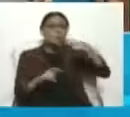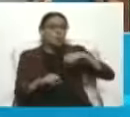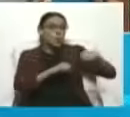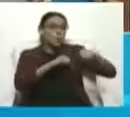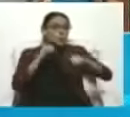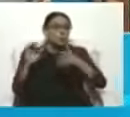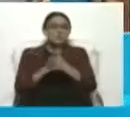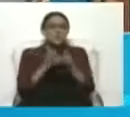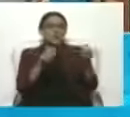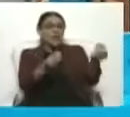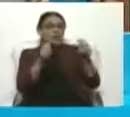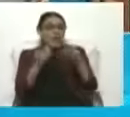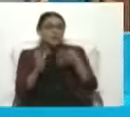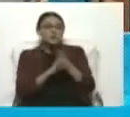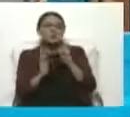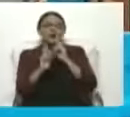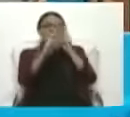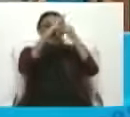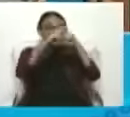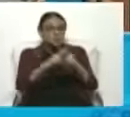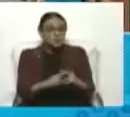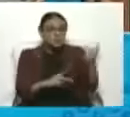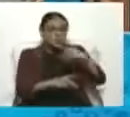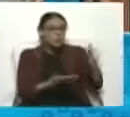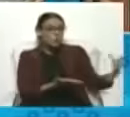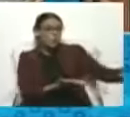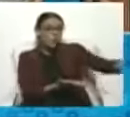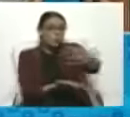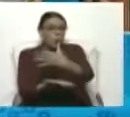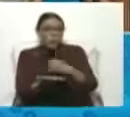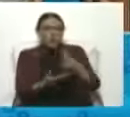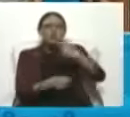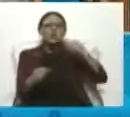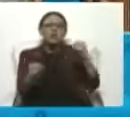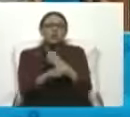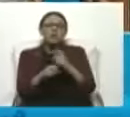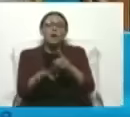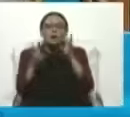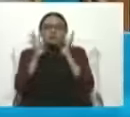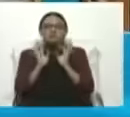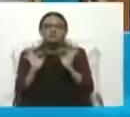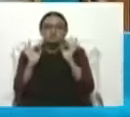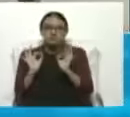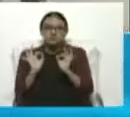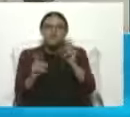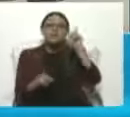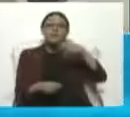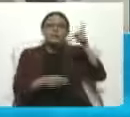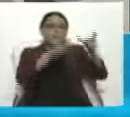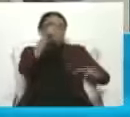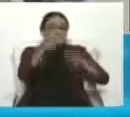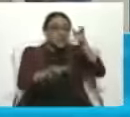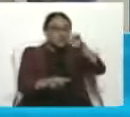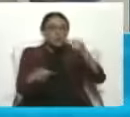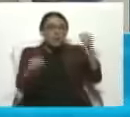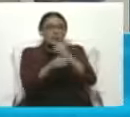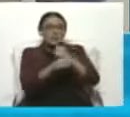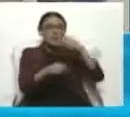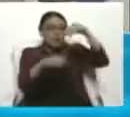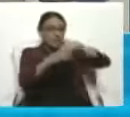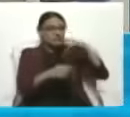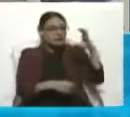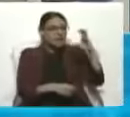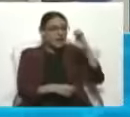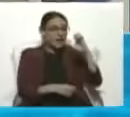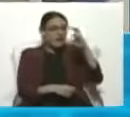resultados funcionó de manera adecuada. El personal técnico operativo cumplió de manera